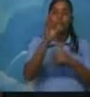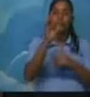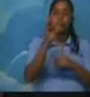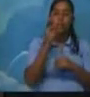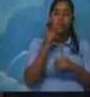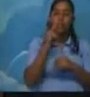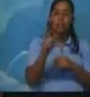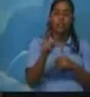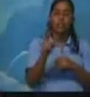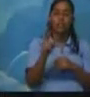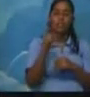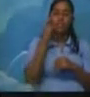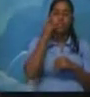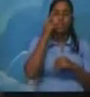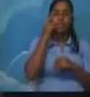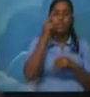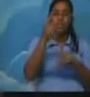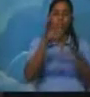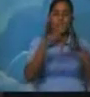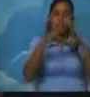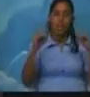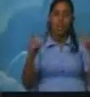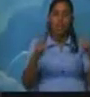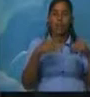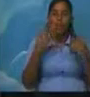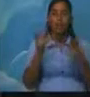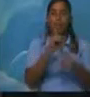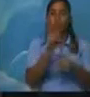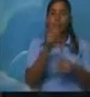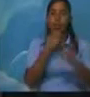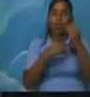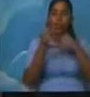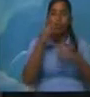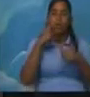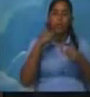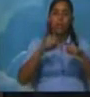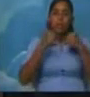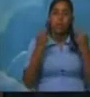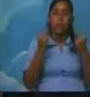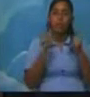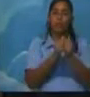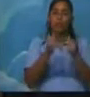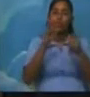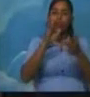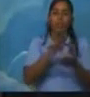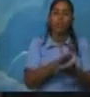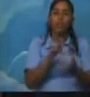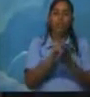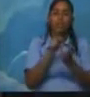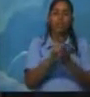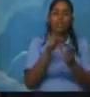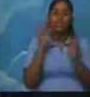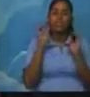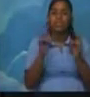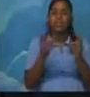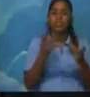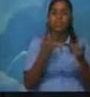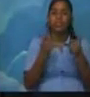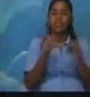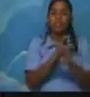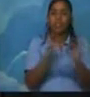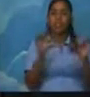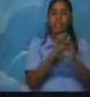dice tierra en la cual no comerás el pan con escasez ni te faltará nada